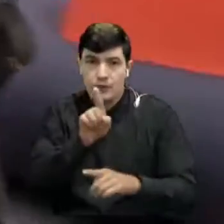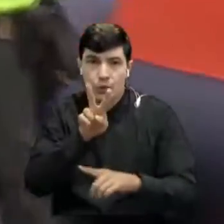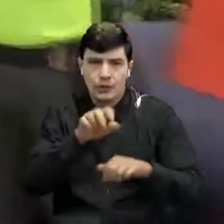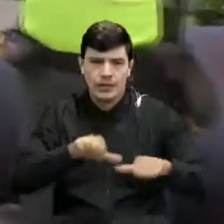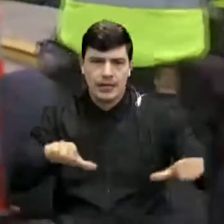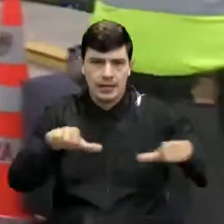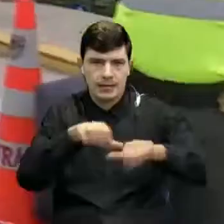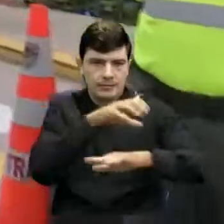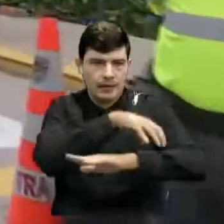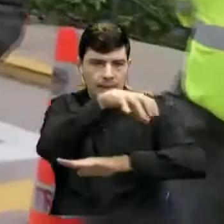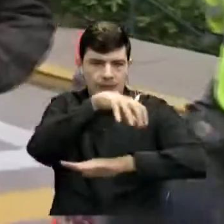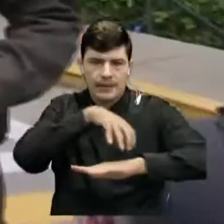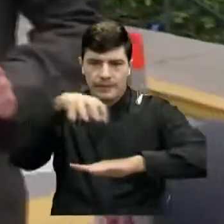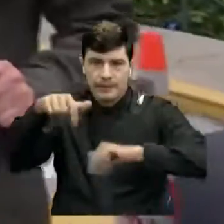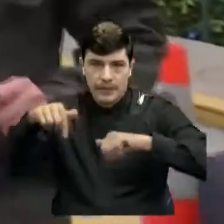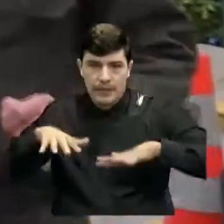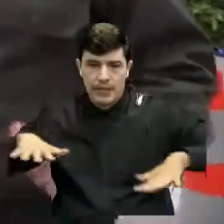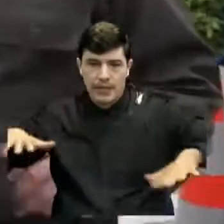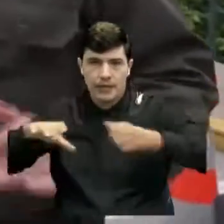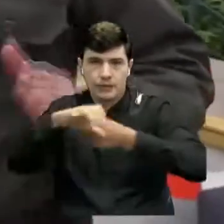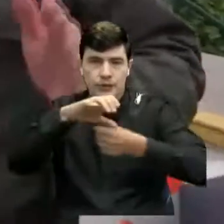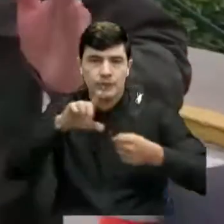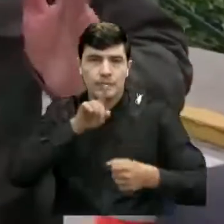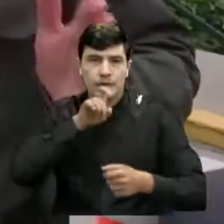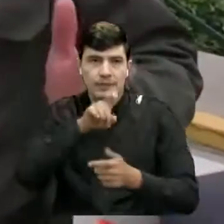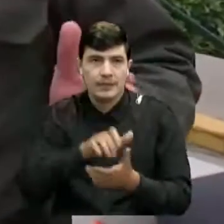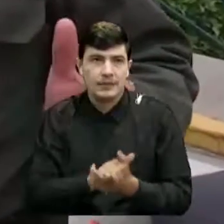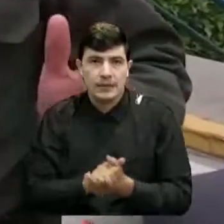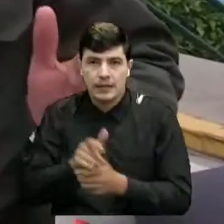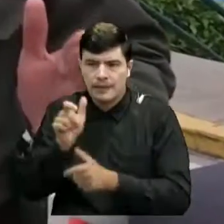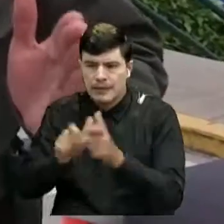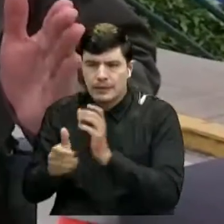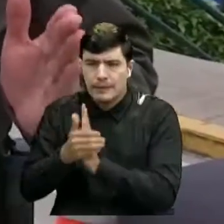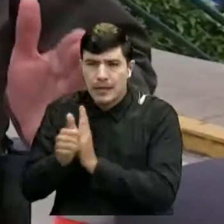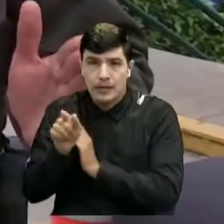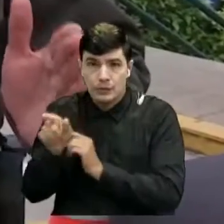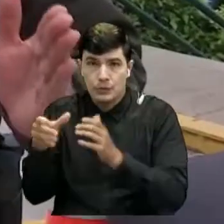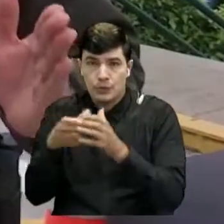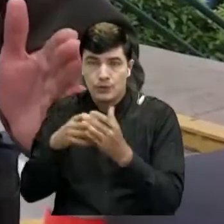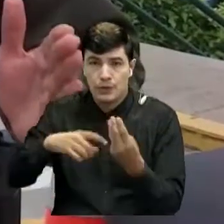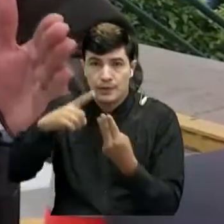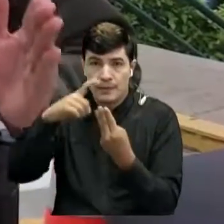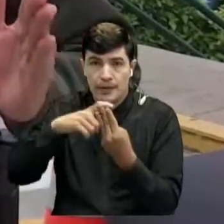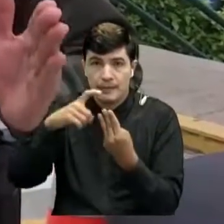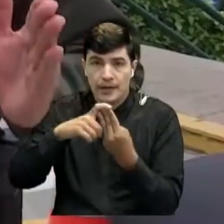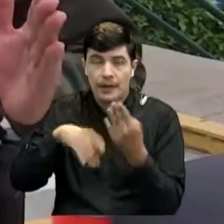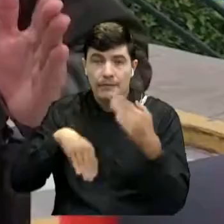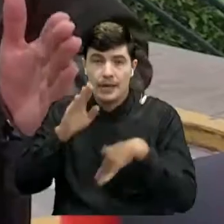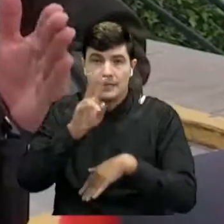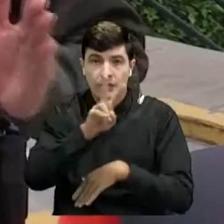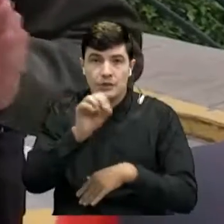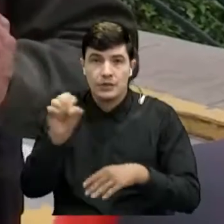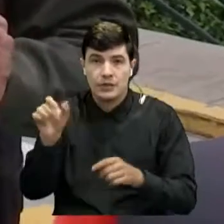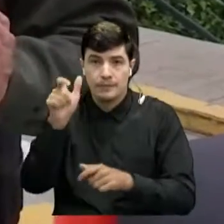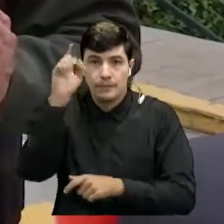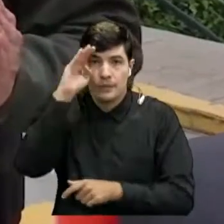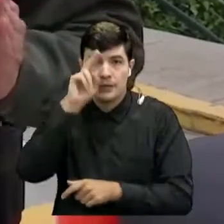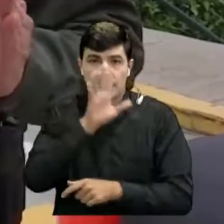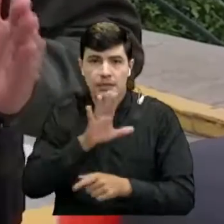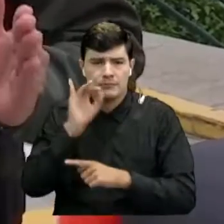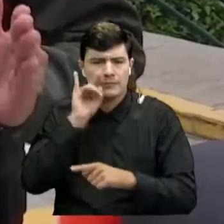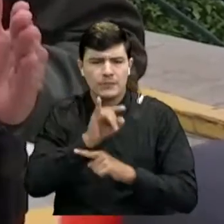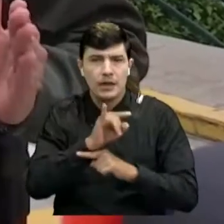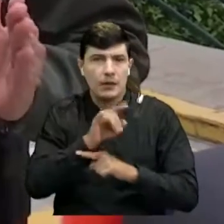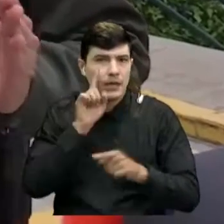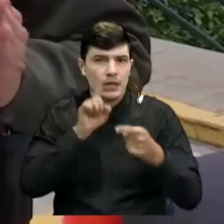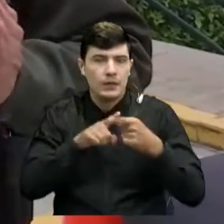prevención vial ubicadas en todo el área metropolitana de Bucaramanga. Va a estar personal experto de las secciones de tránsito y transporte, más de 200 policías ubicados para